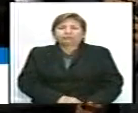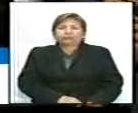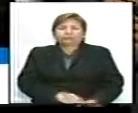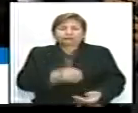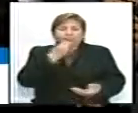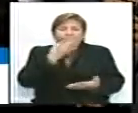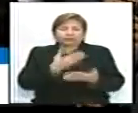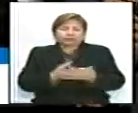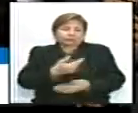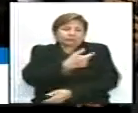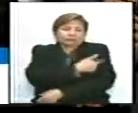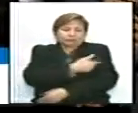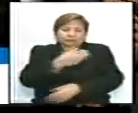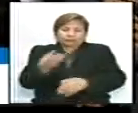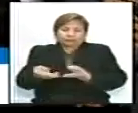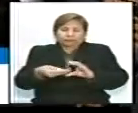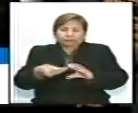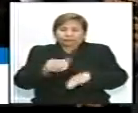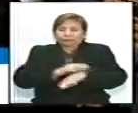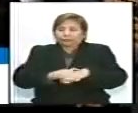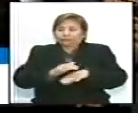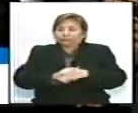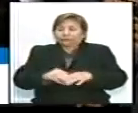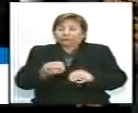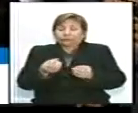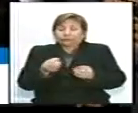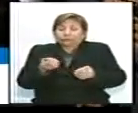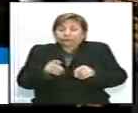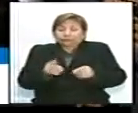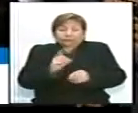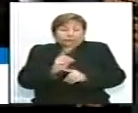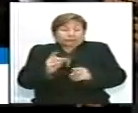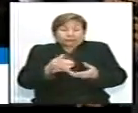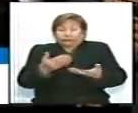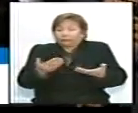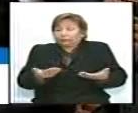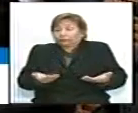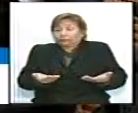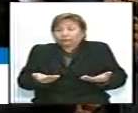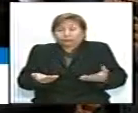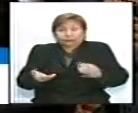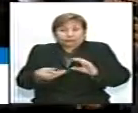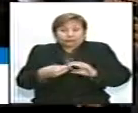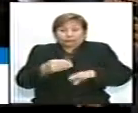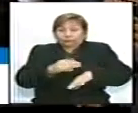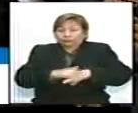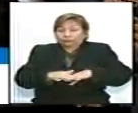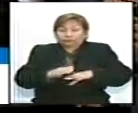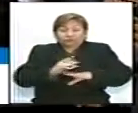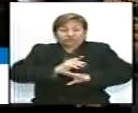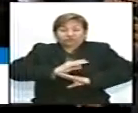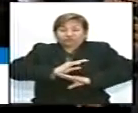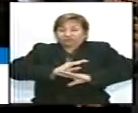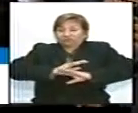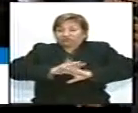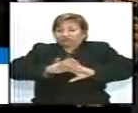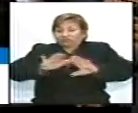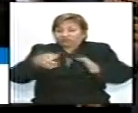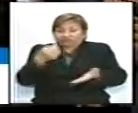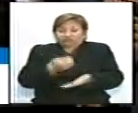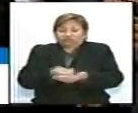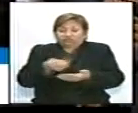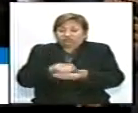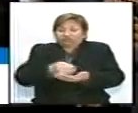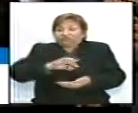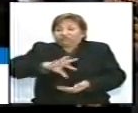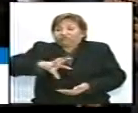mejores vacunas contra la corrupción, porque cuando esto no ocurre y se da el hecho de corrupción, ya la plata ya se